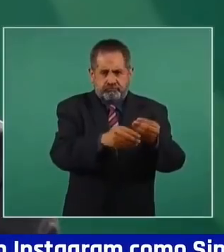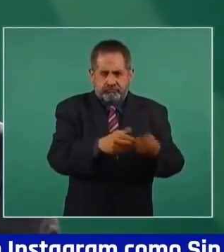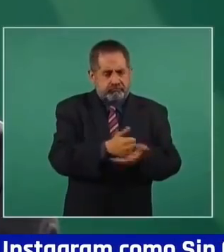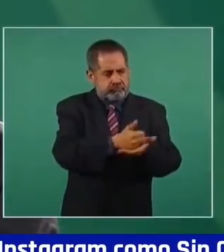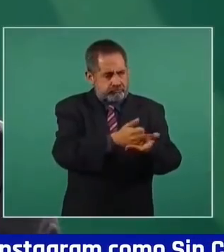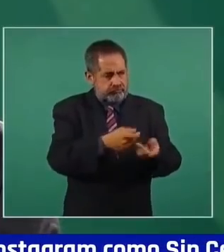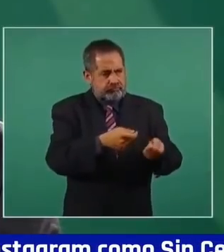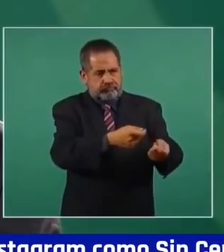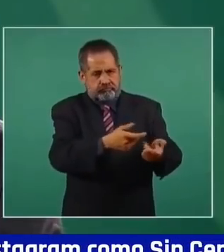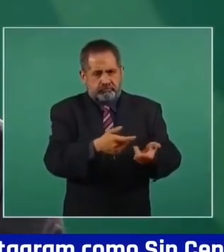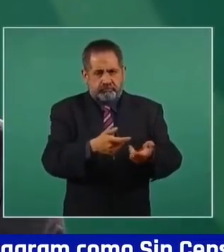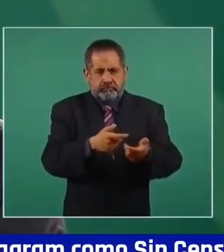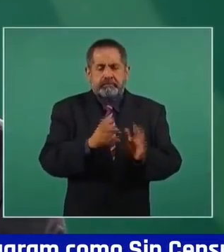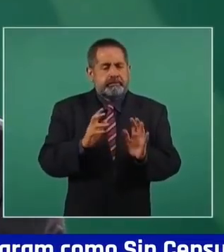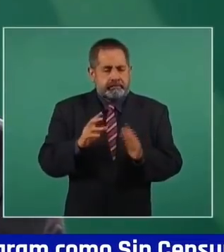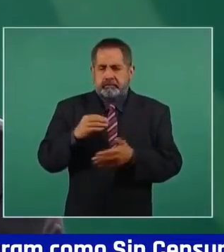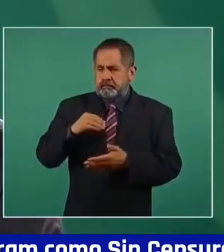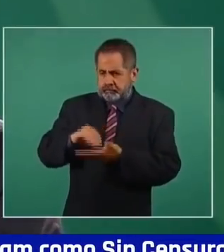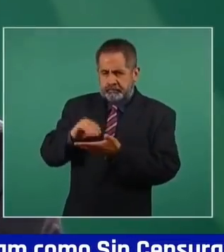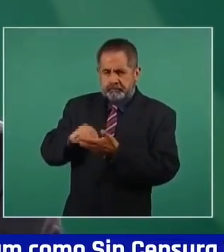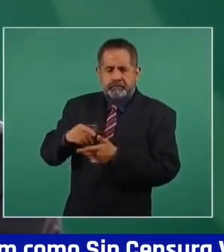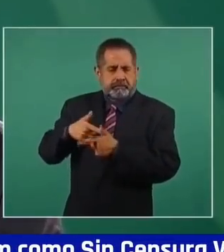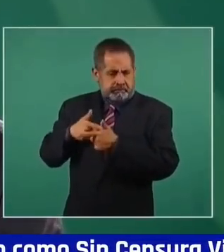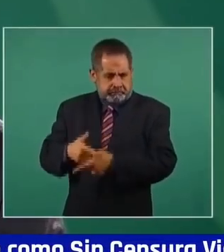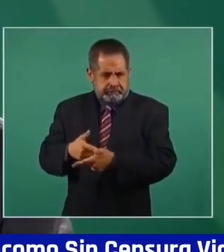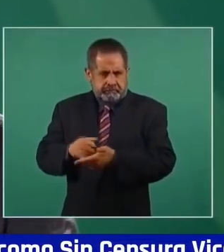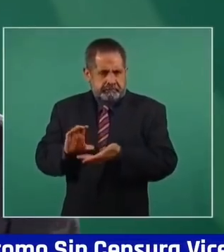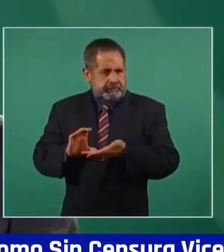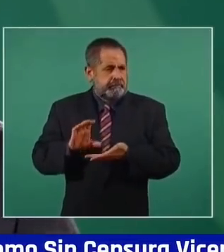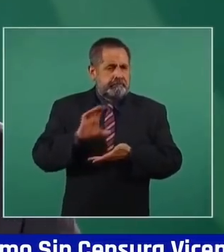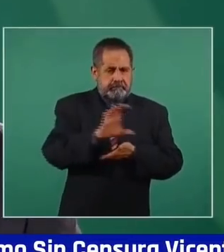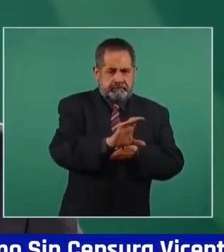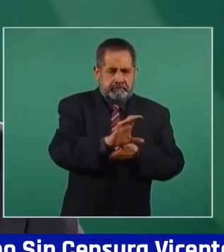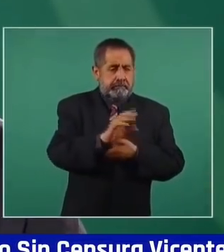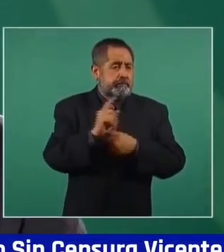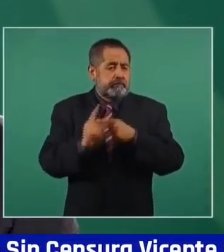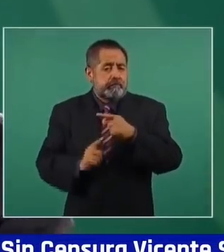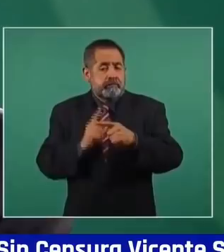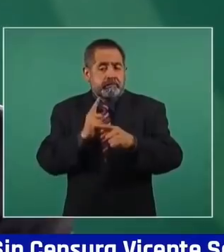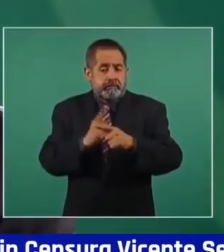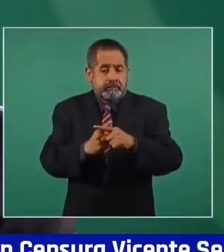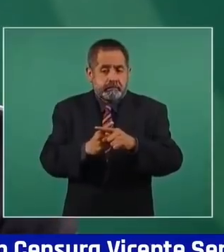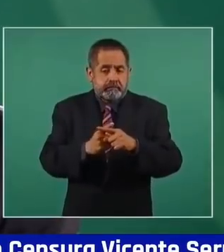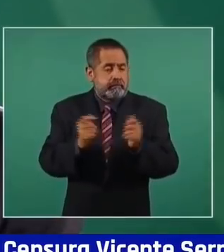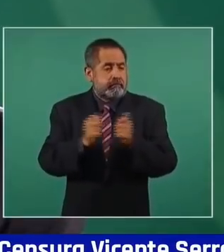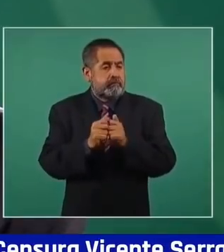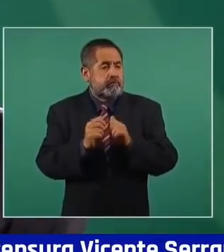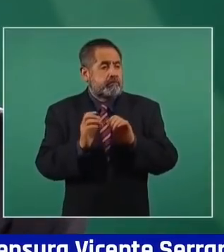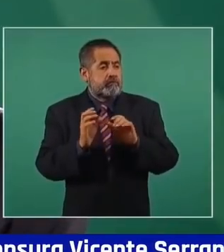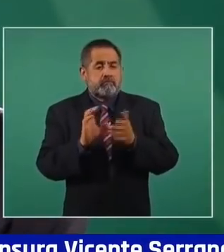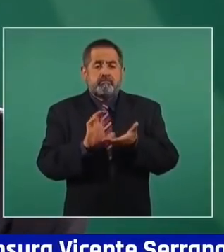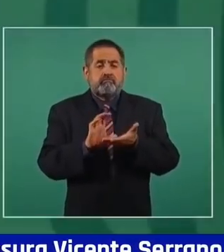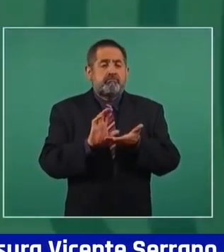mantener esos subsidios e invertir